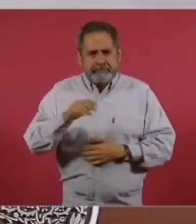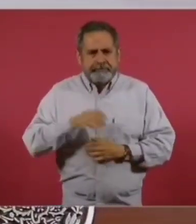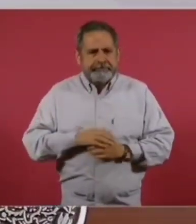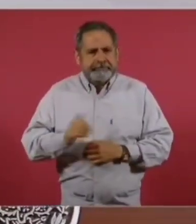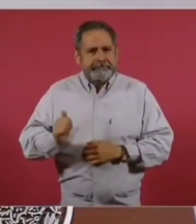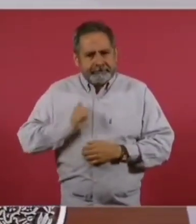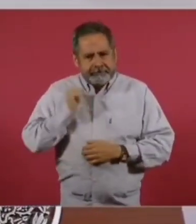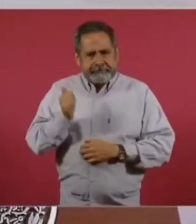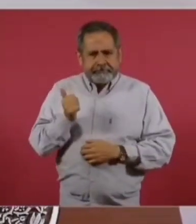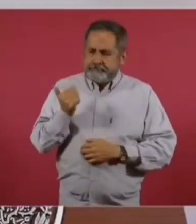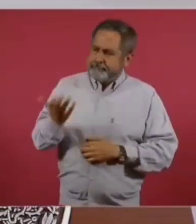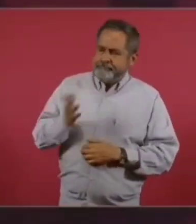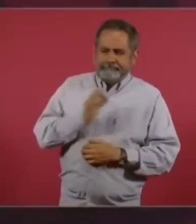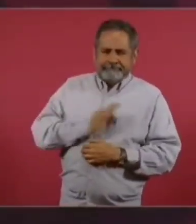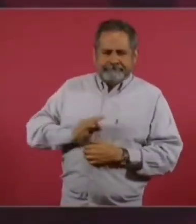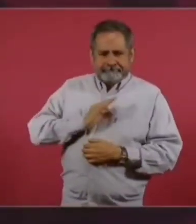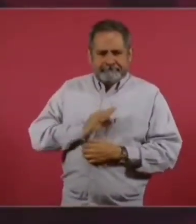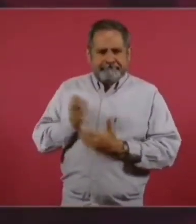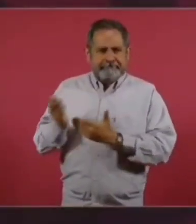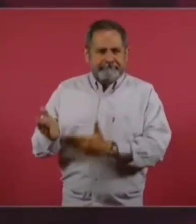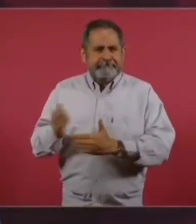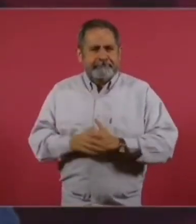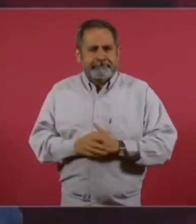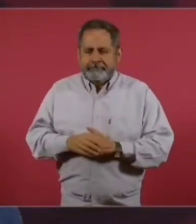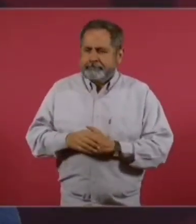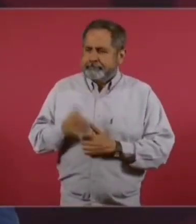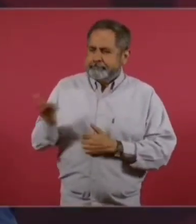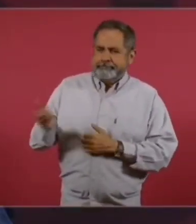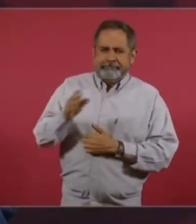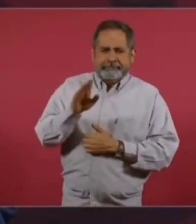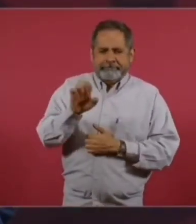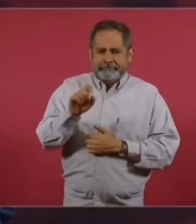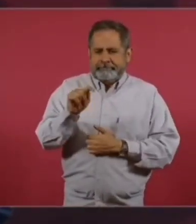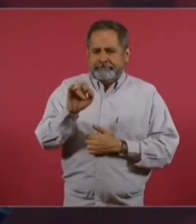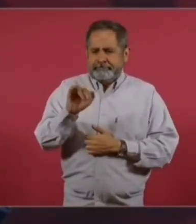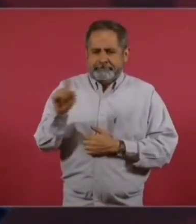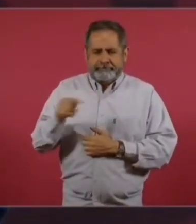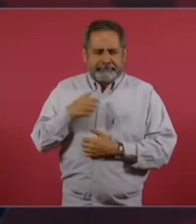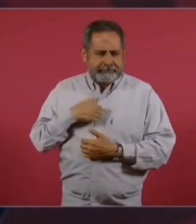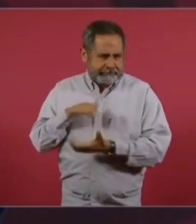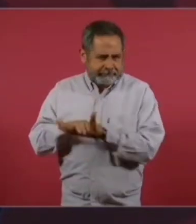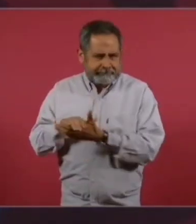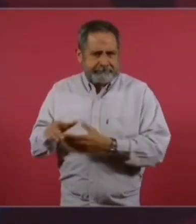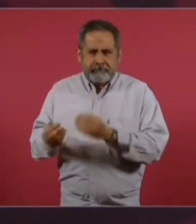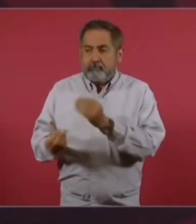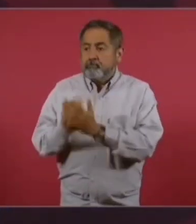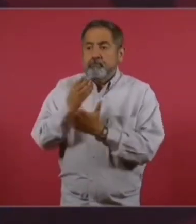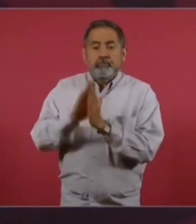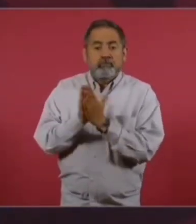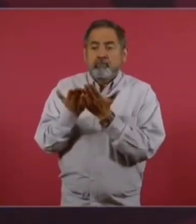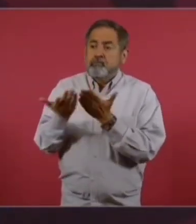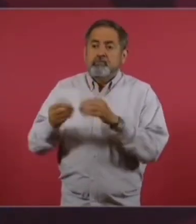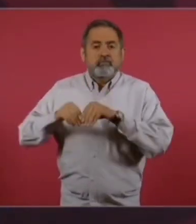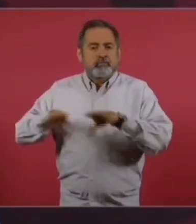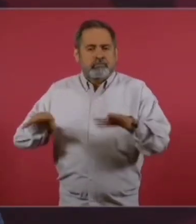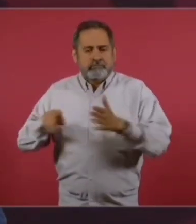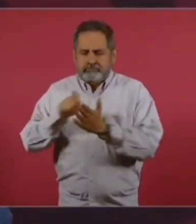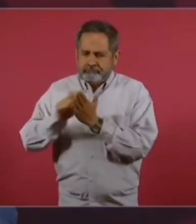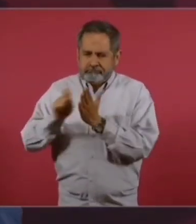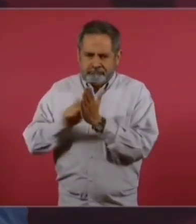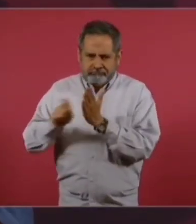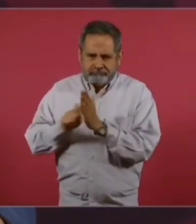aprovecho para felicitar a Beatriz por su nuevo libro.